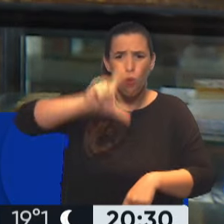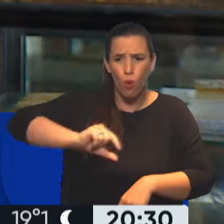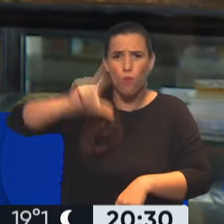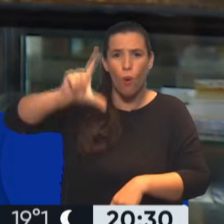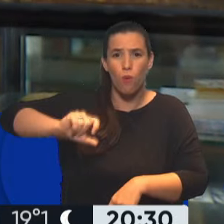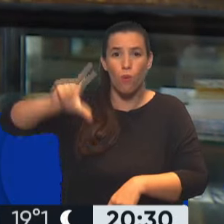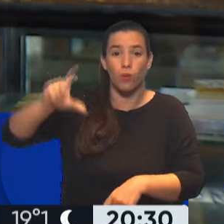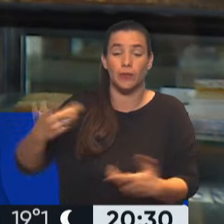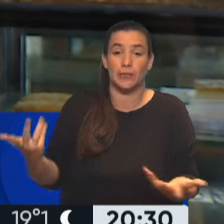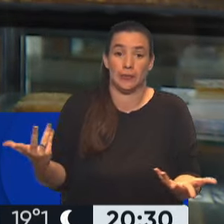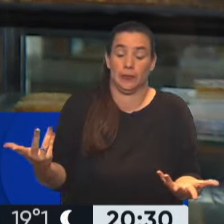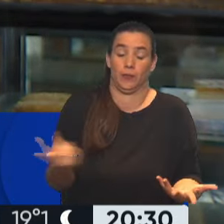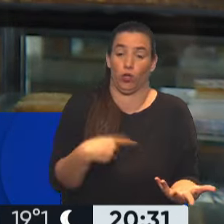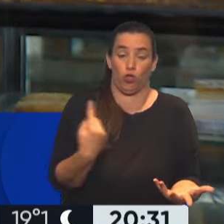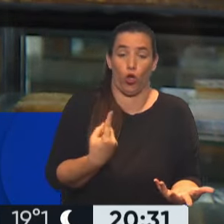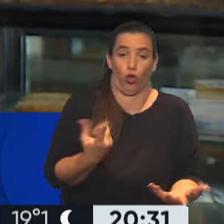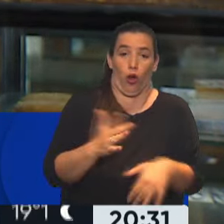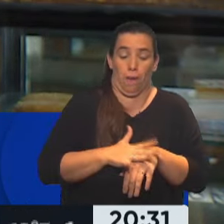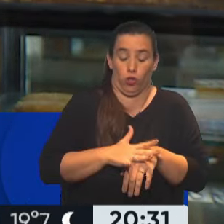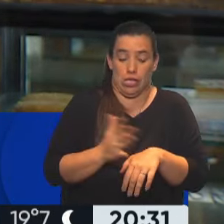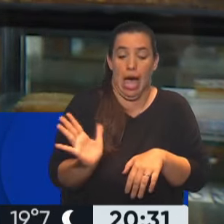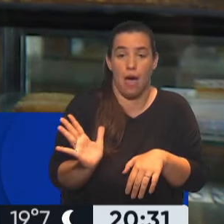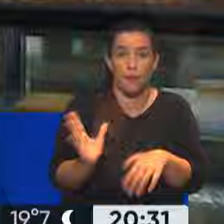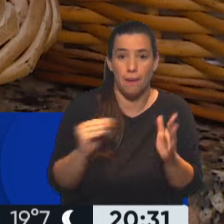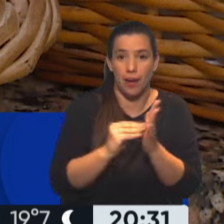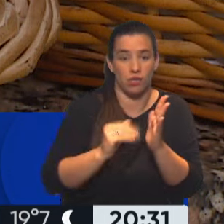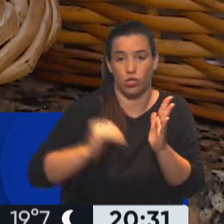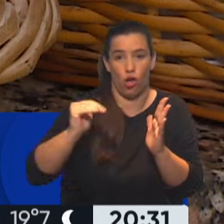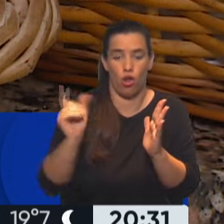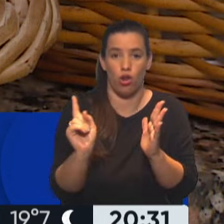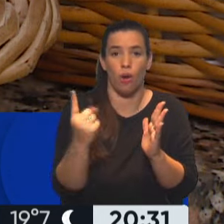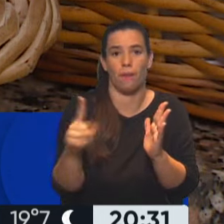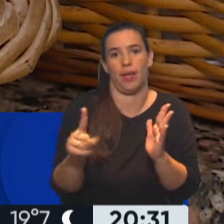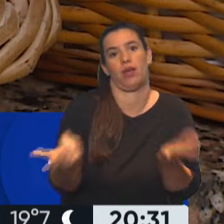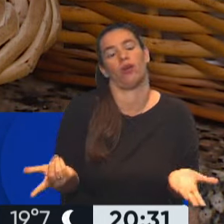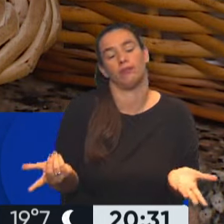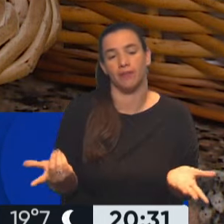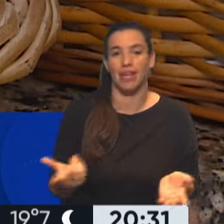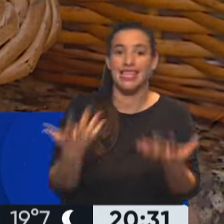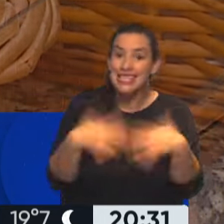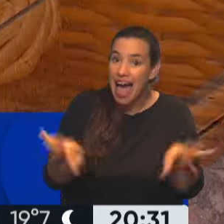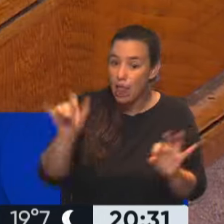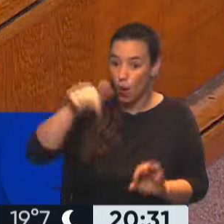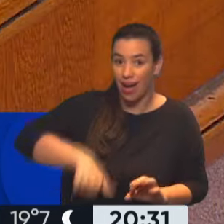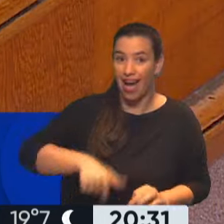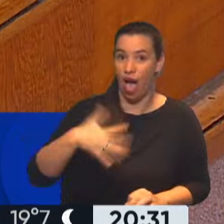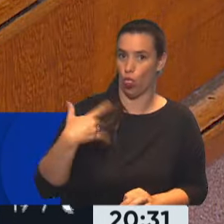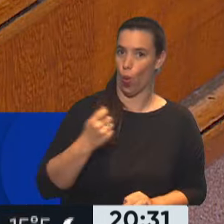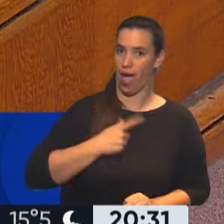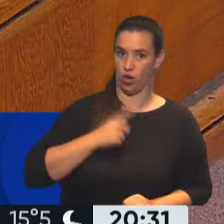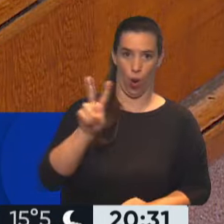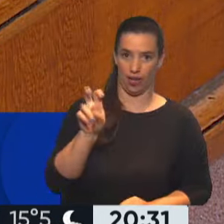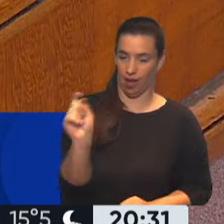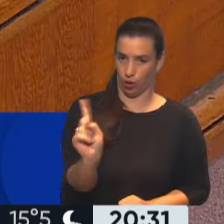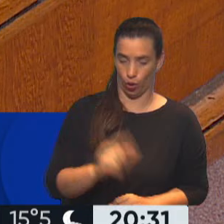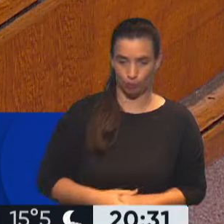que no puedes absorber más. Entonces, decir que acá somos propietarios y no pagamos alquiler. ¿Bajaste la producción? ¿En qué proporción